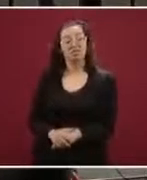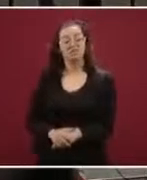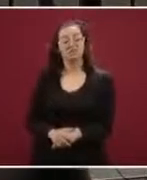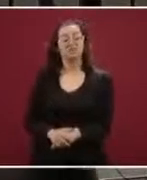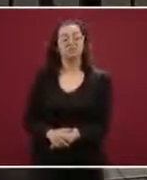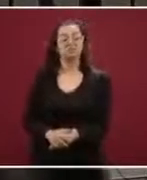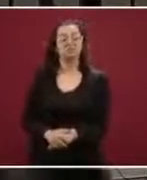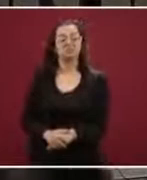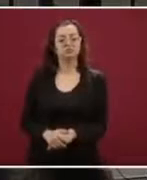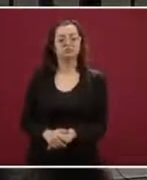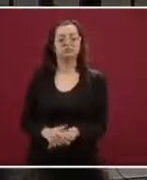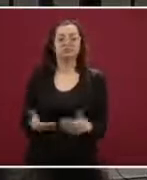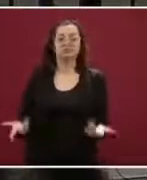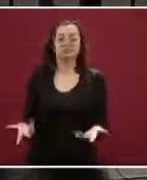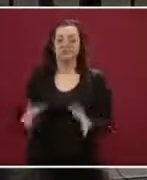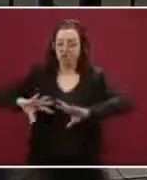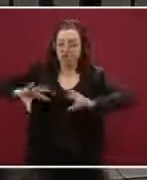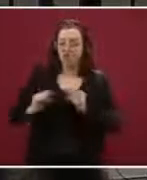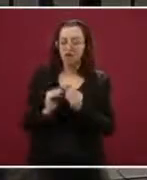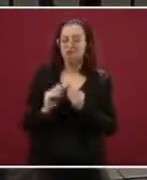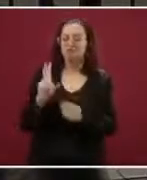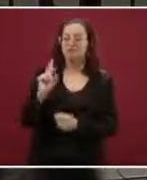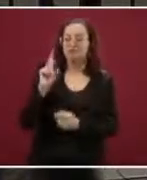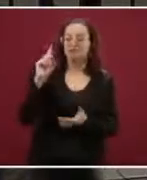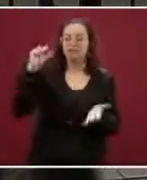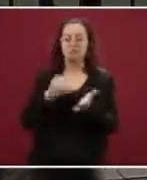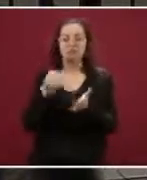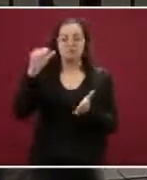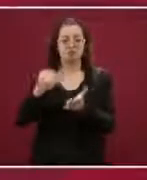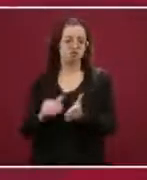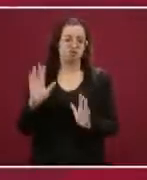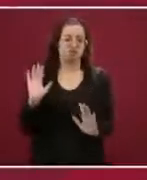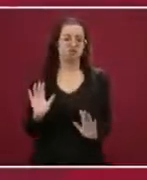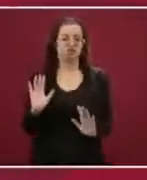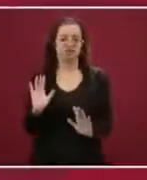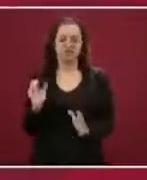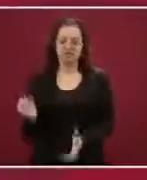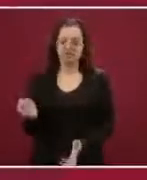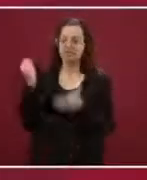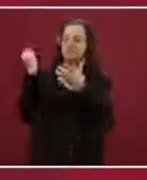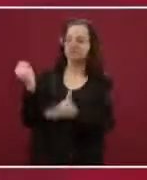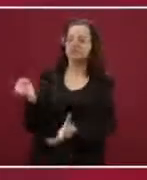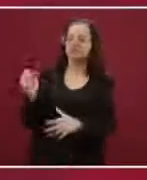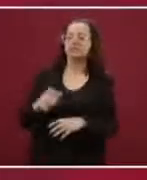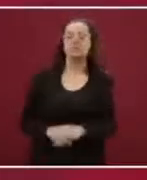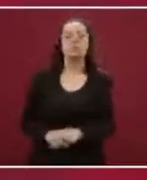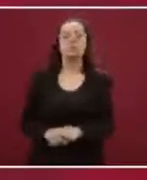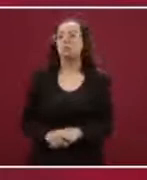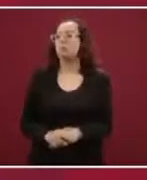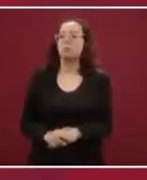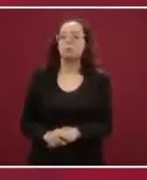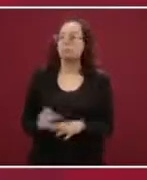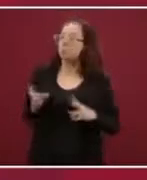Estimaron que iba a costar 30,000 millones y lo tenemos que terminar